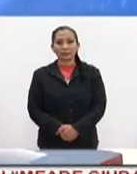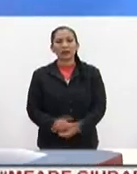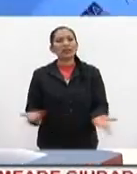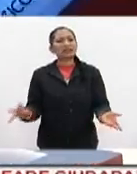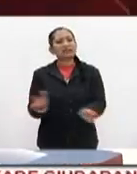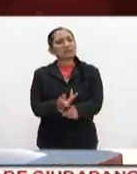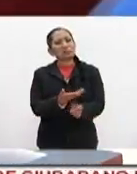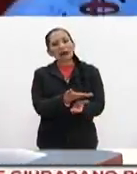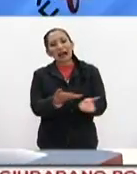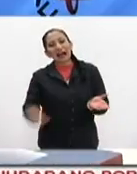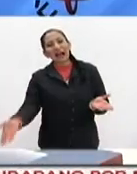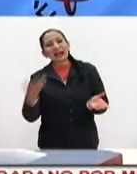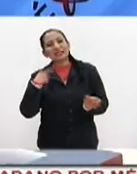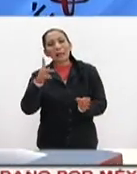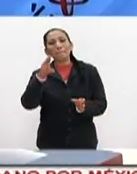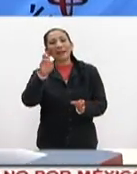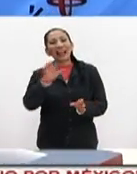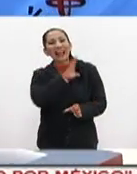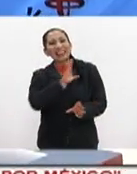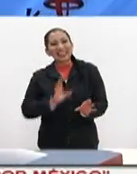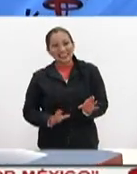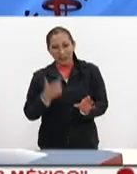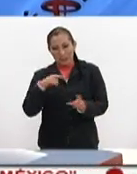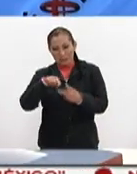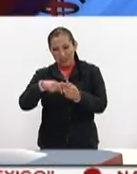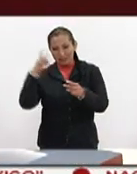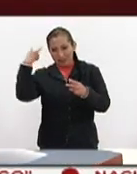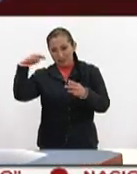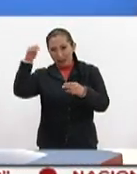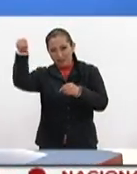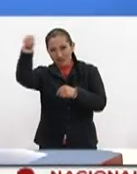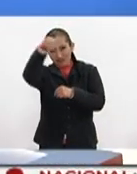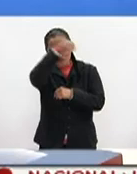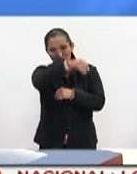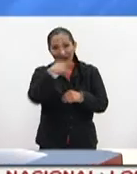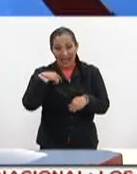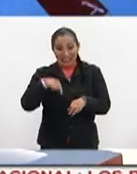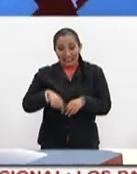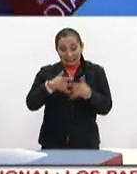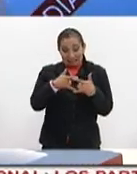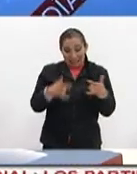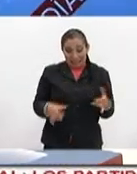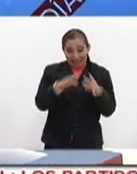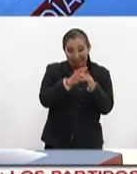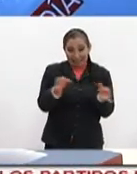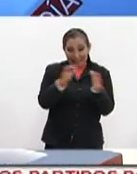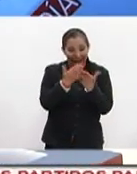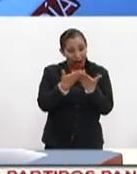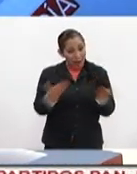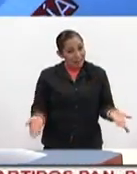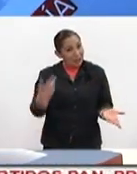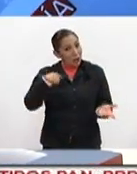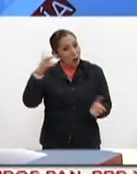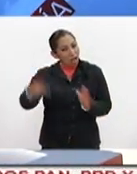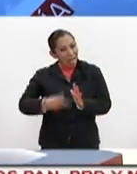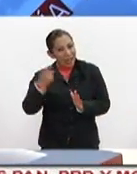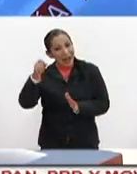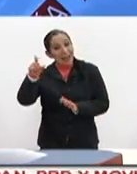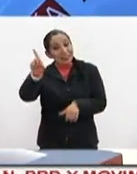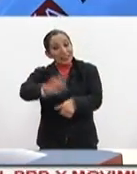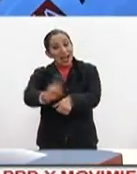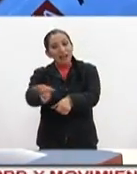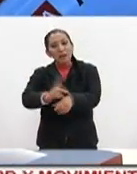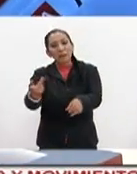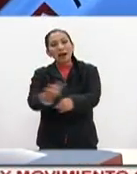¿Cómo van las cosas en las precampañas? Ayer iniciaron, por supuesto les tendremos aquí en México al día. Ahora sí, aunque suene redundante, el día a